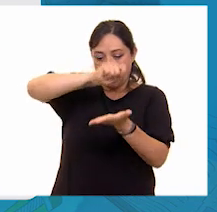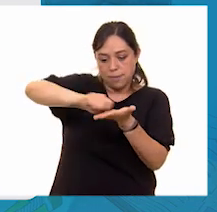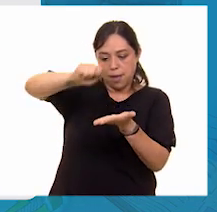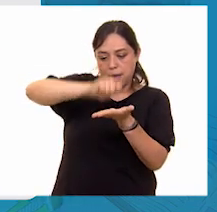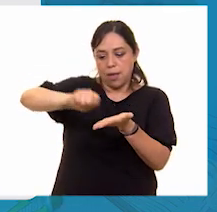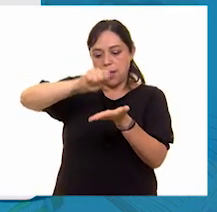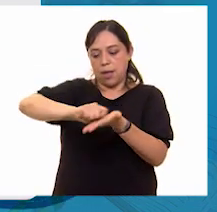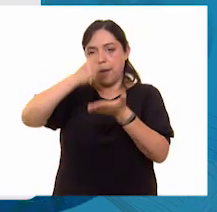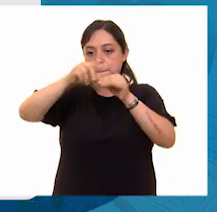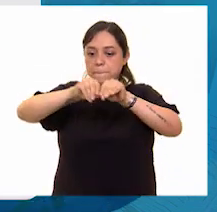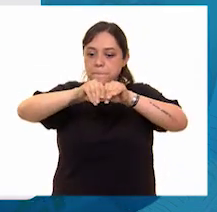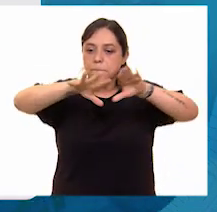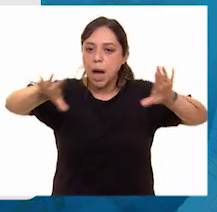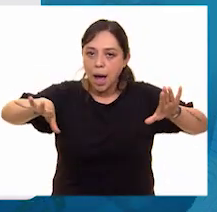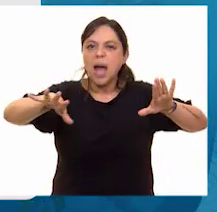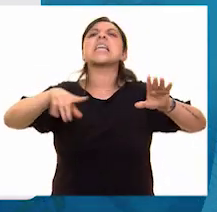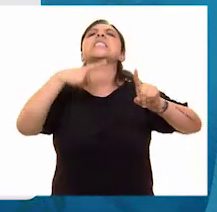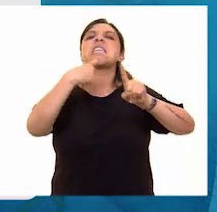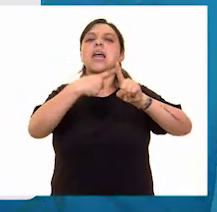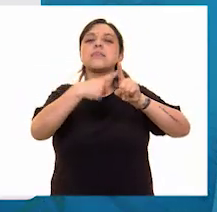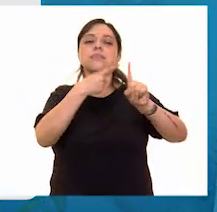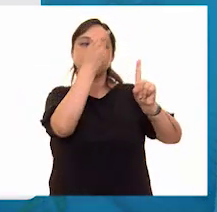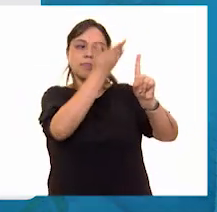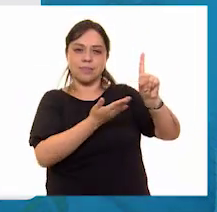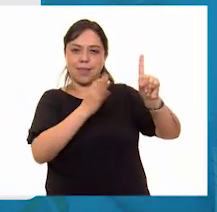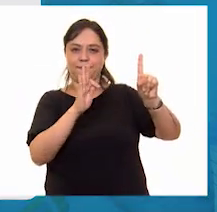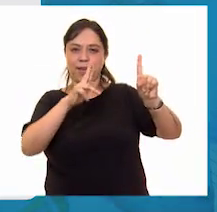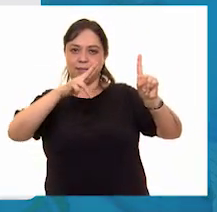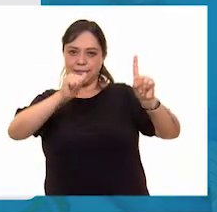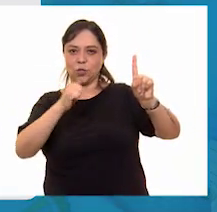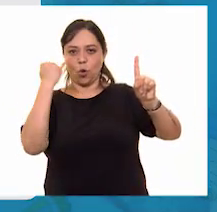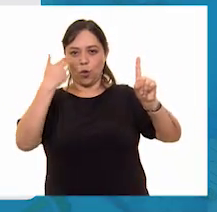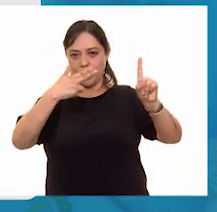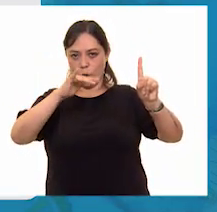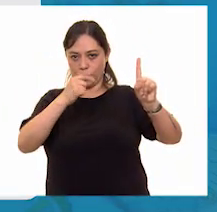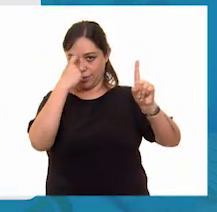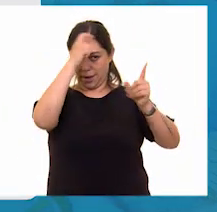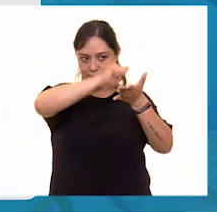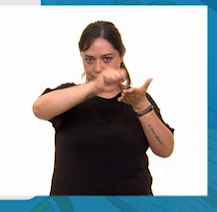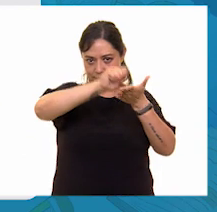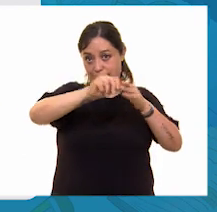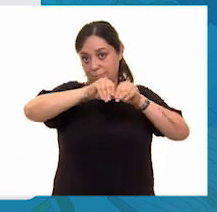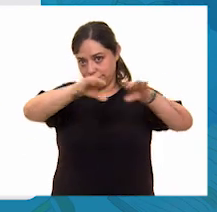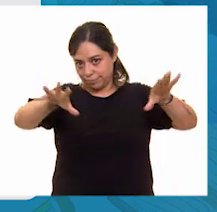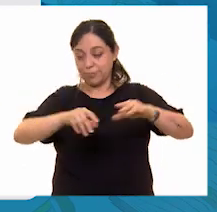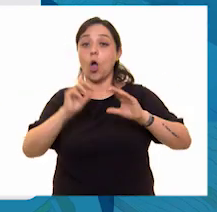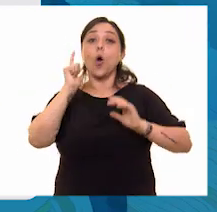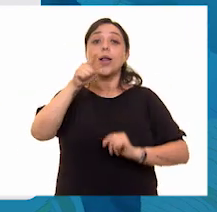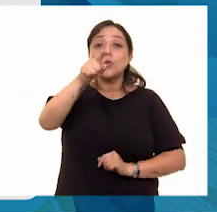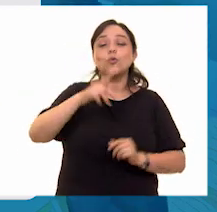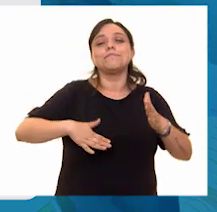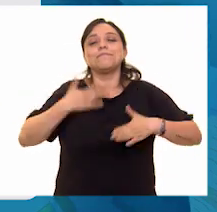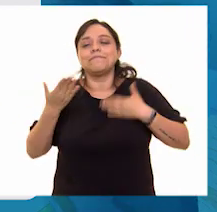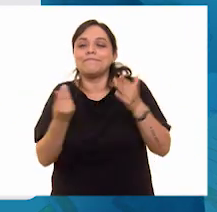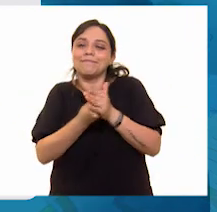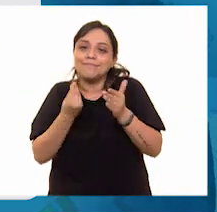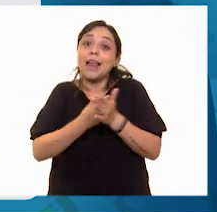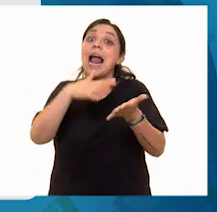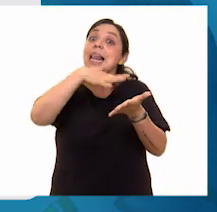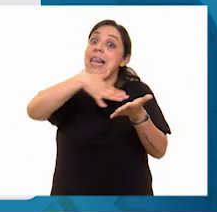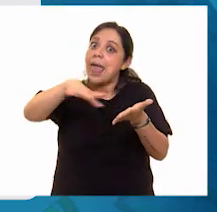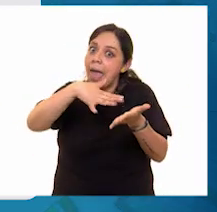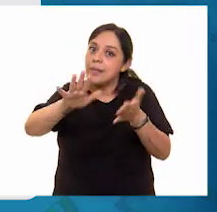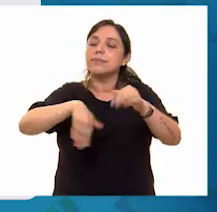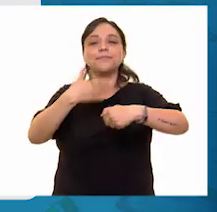autor Francisco Hinojosa. Espero que hayan disfrutado estas clases. Cuídense mucho, lean mucho y nos